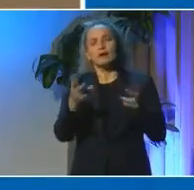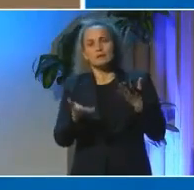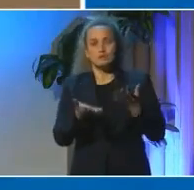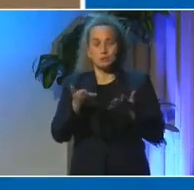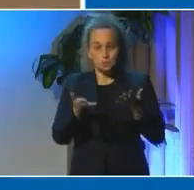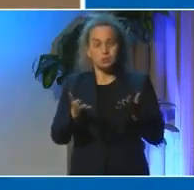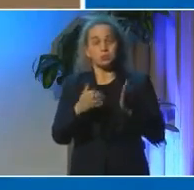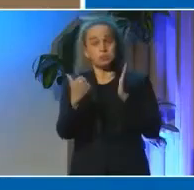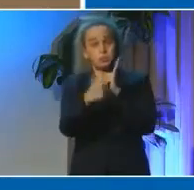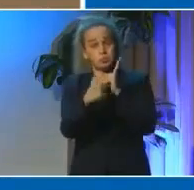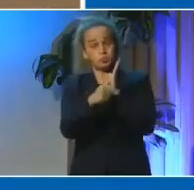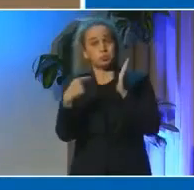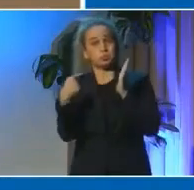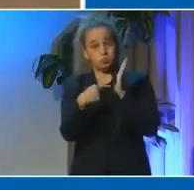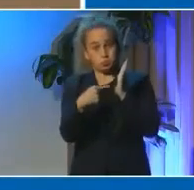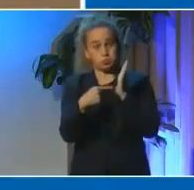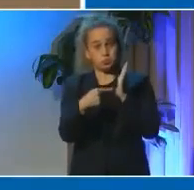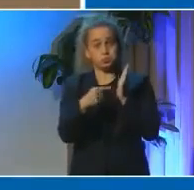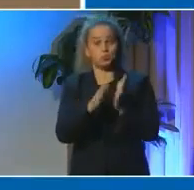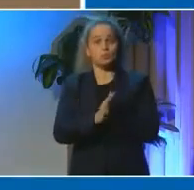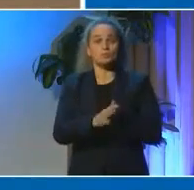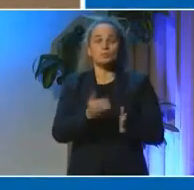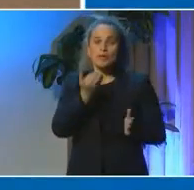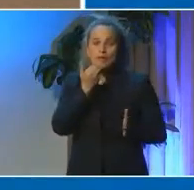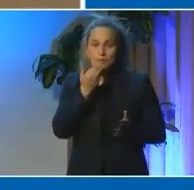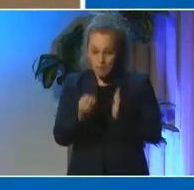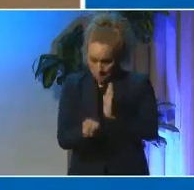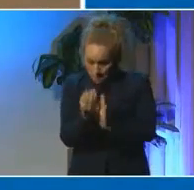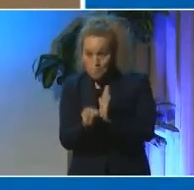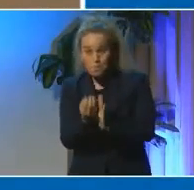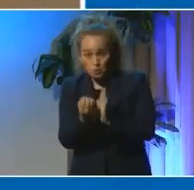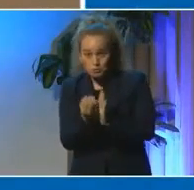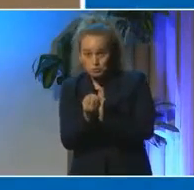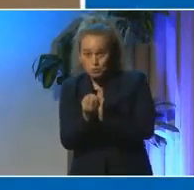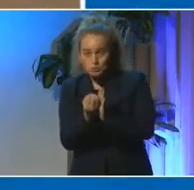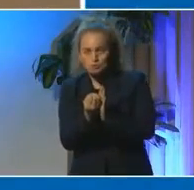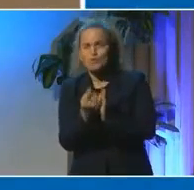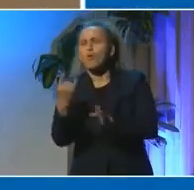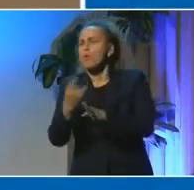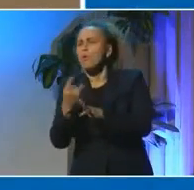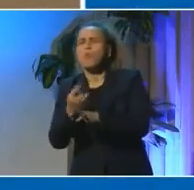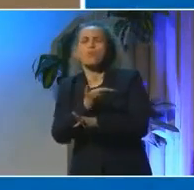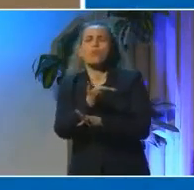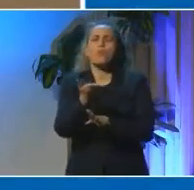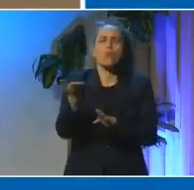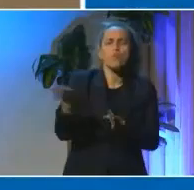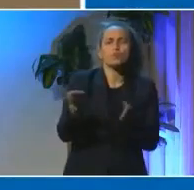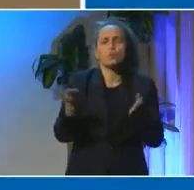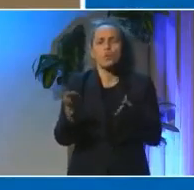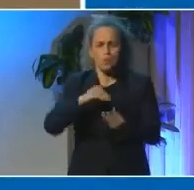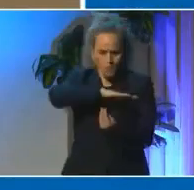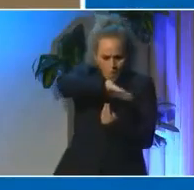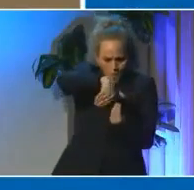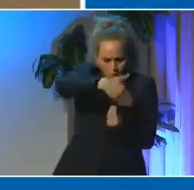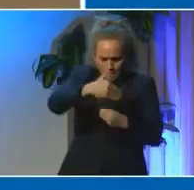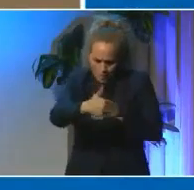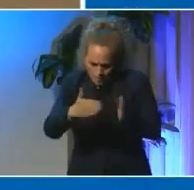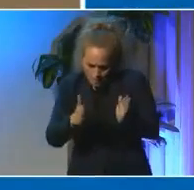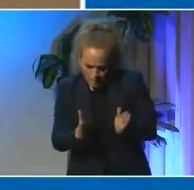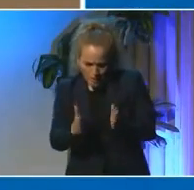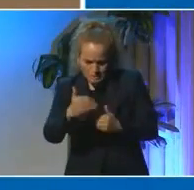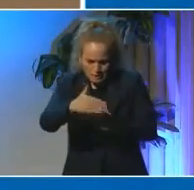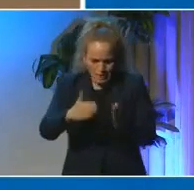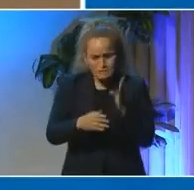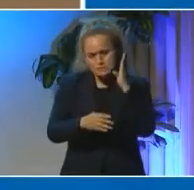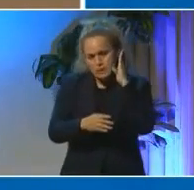alta de la agenda y efectivamente es muchos de los productos que utilizamos pues se mueven a través de empaques las cajitas del